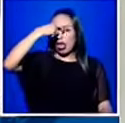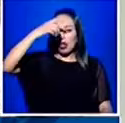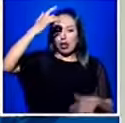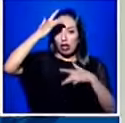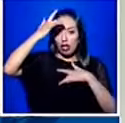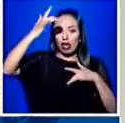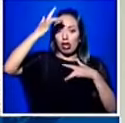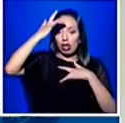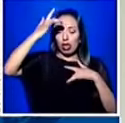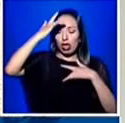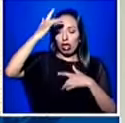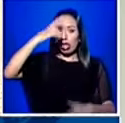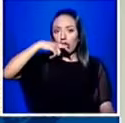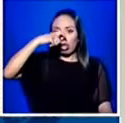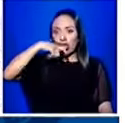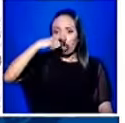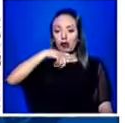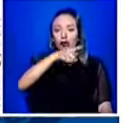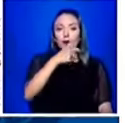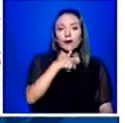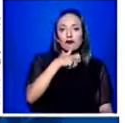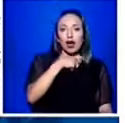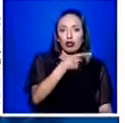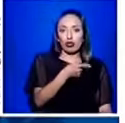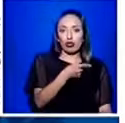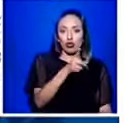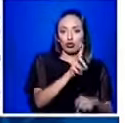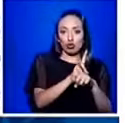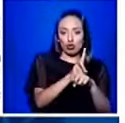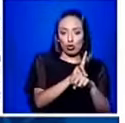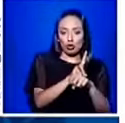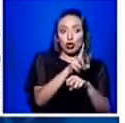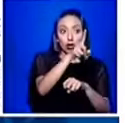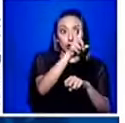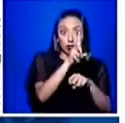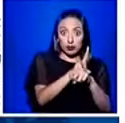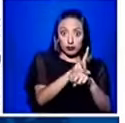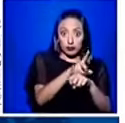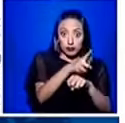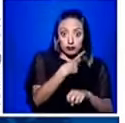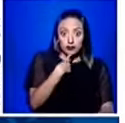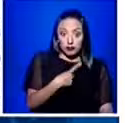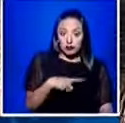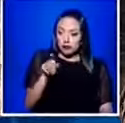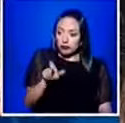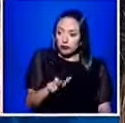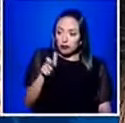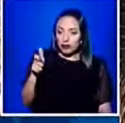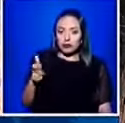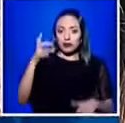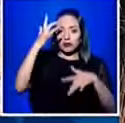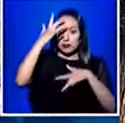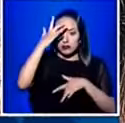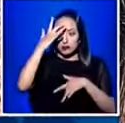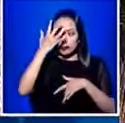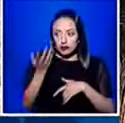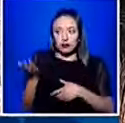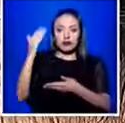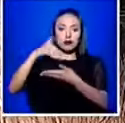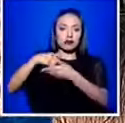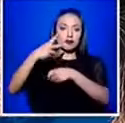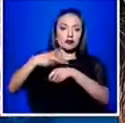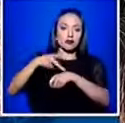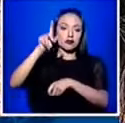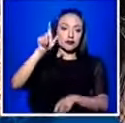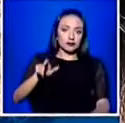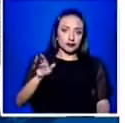evidencian en los consultorios privados. El epidemiólogo David Larreategui explica que además otras enfermedades se reactivaron en